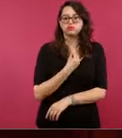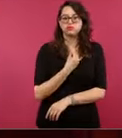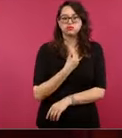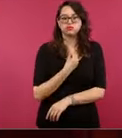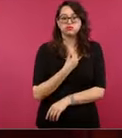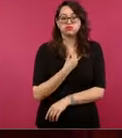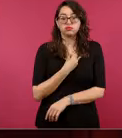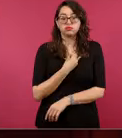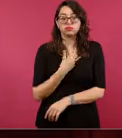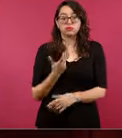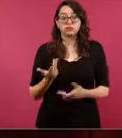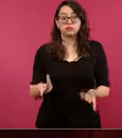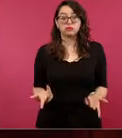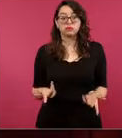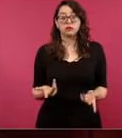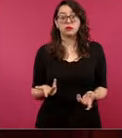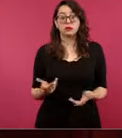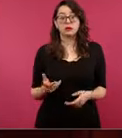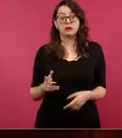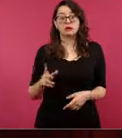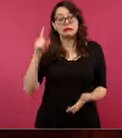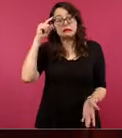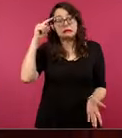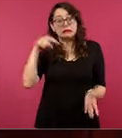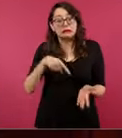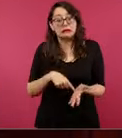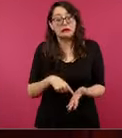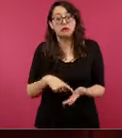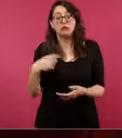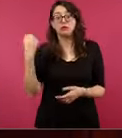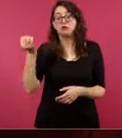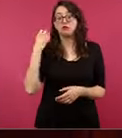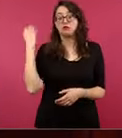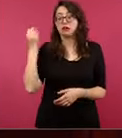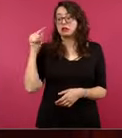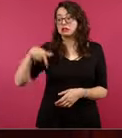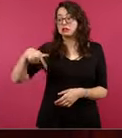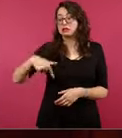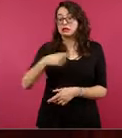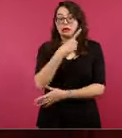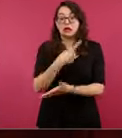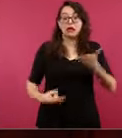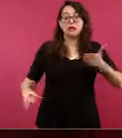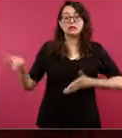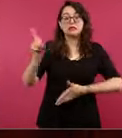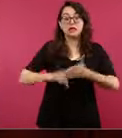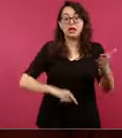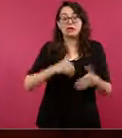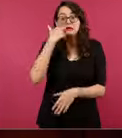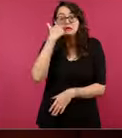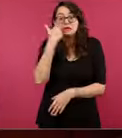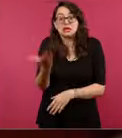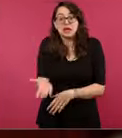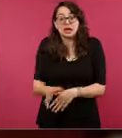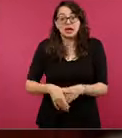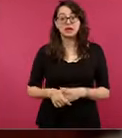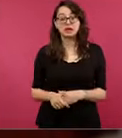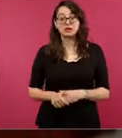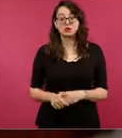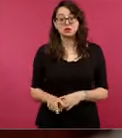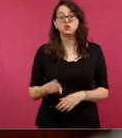paso parece ser que va a ser la mañanera, que pidan que ya no se realice. Su opinión referente a